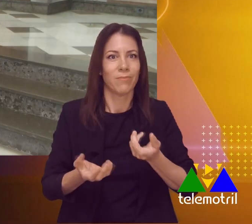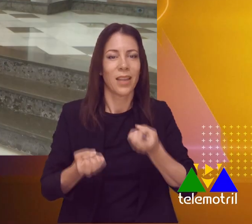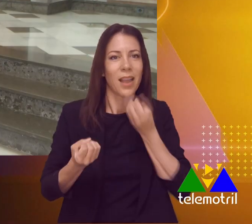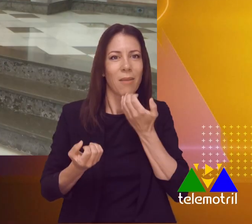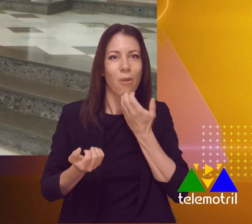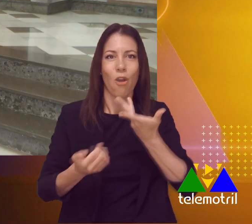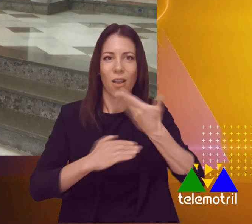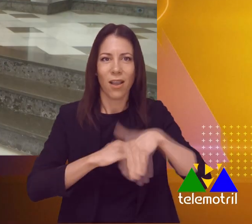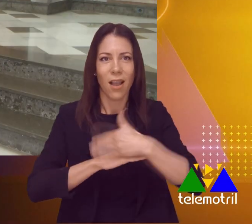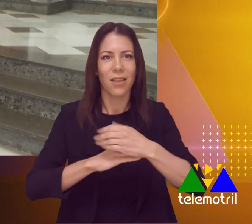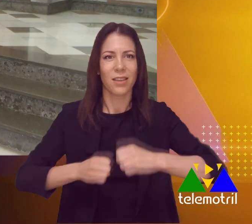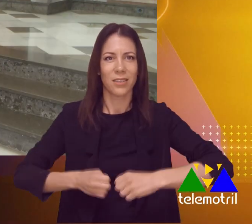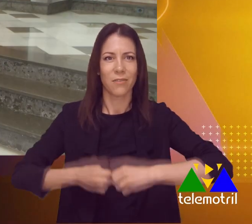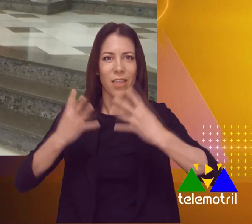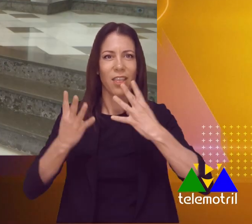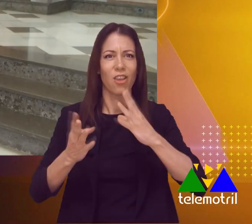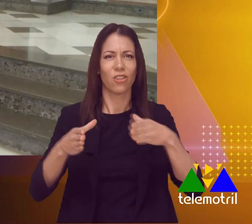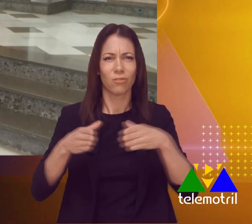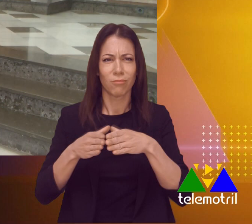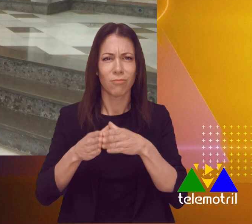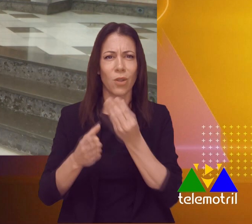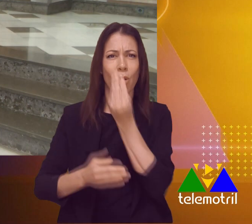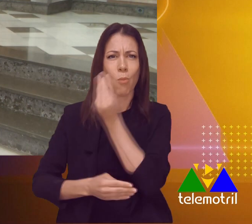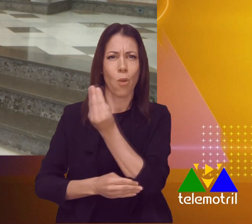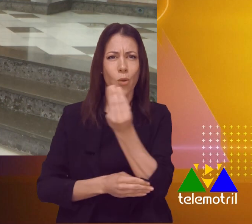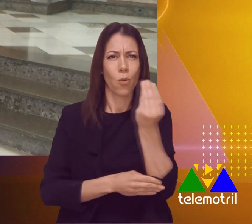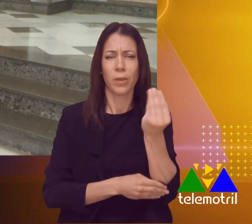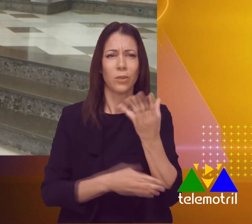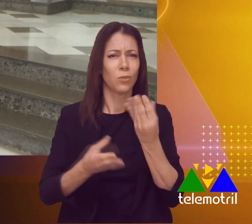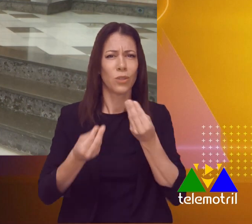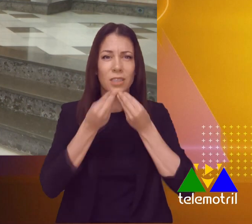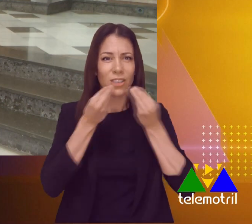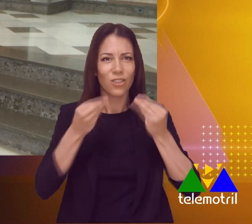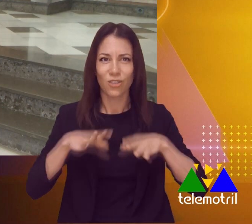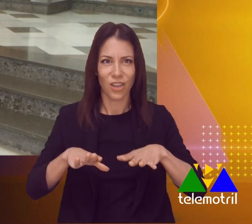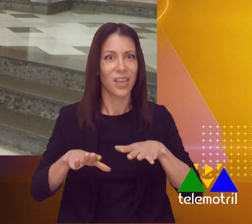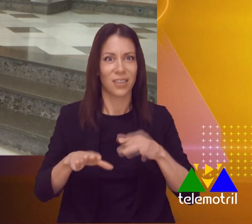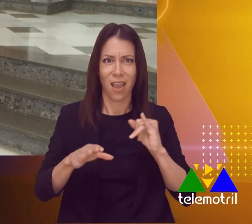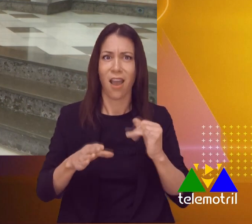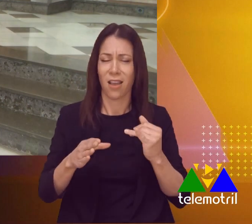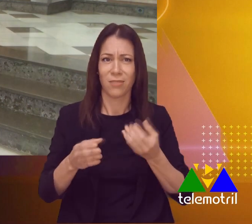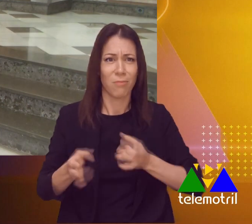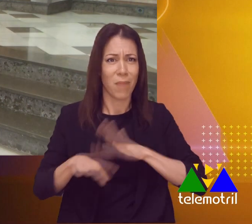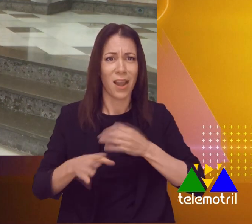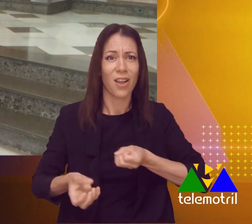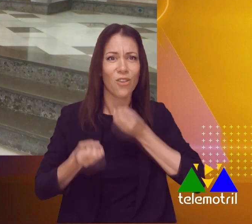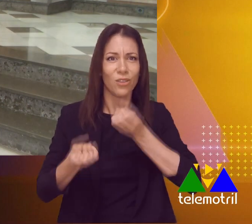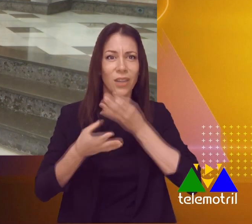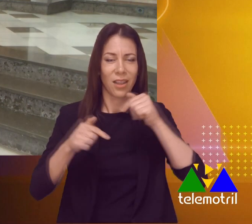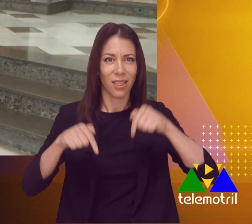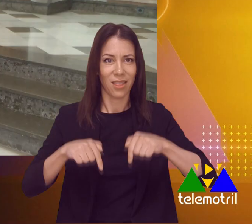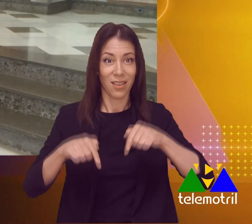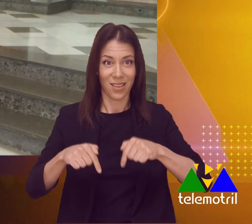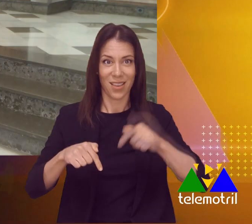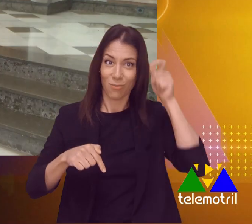calles, de nuestros edificios, de nuestros templos, de nuestros monumentos, de tantas historias que tenemos que contarles de aquí de nuestro municipio y